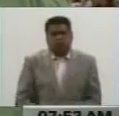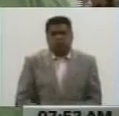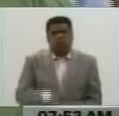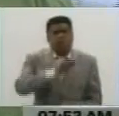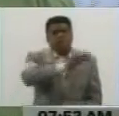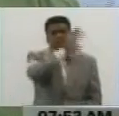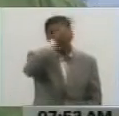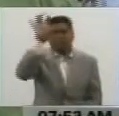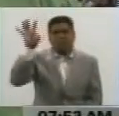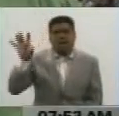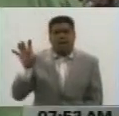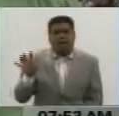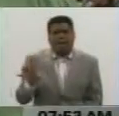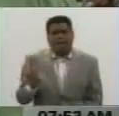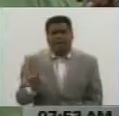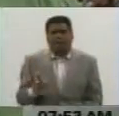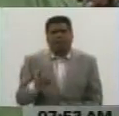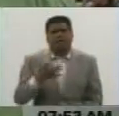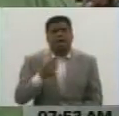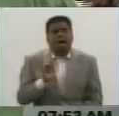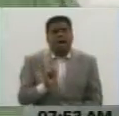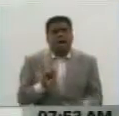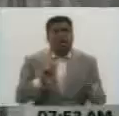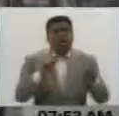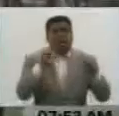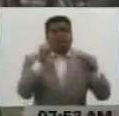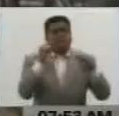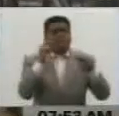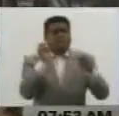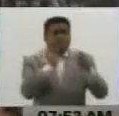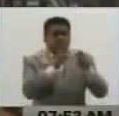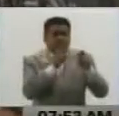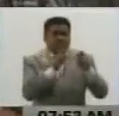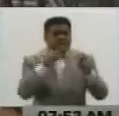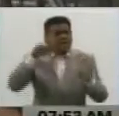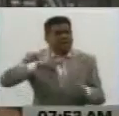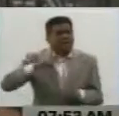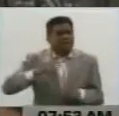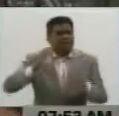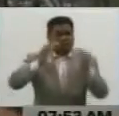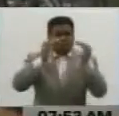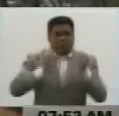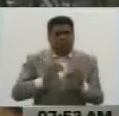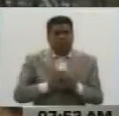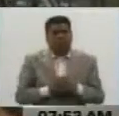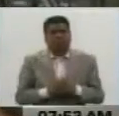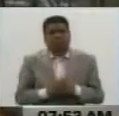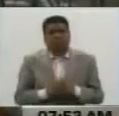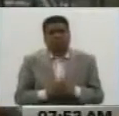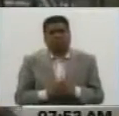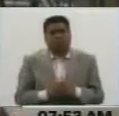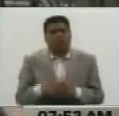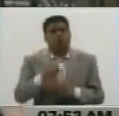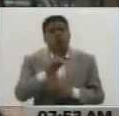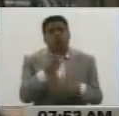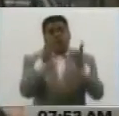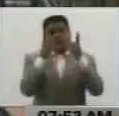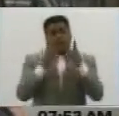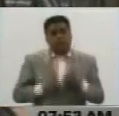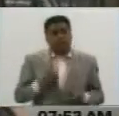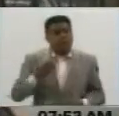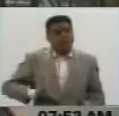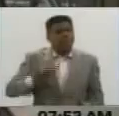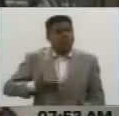hay minerales de los que se depende y que hay que explotarlos. Creo que es una de las decisiones más importantes que ha tomado el gobierno,